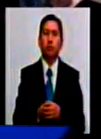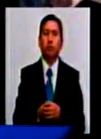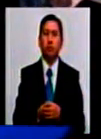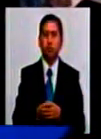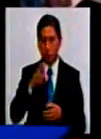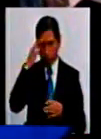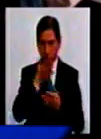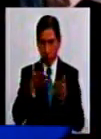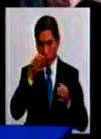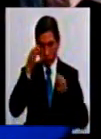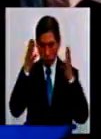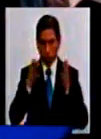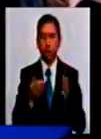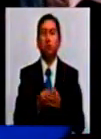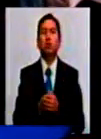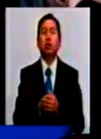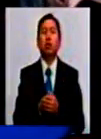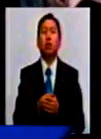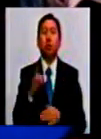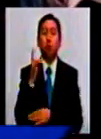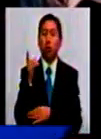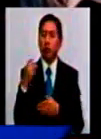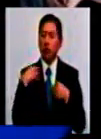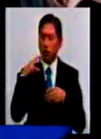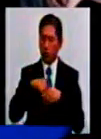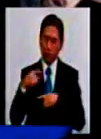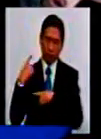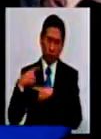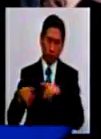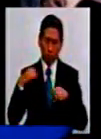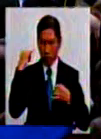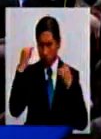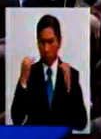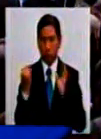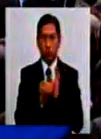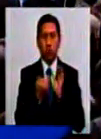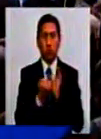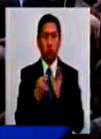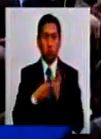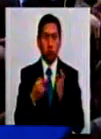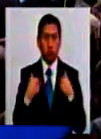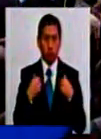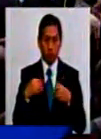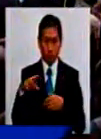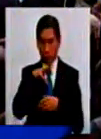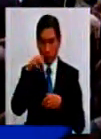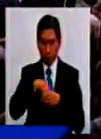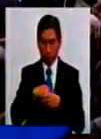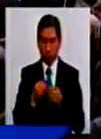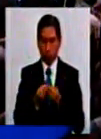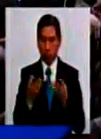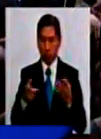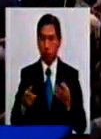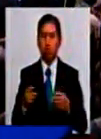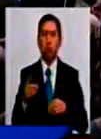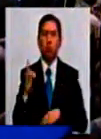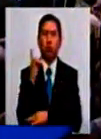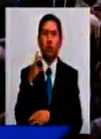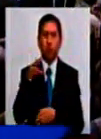Distinguidos jueces, Bolivia es la suma de diversas identidades que conforman el crisol de nuestra